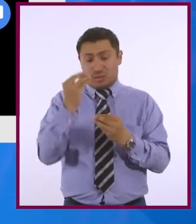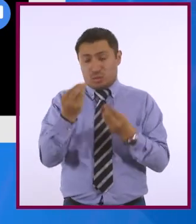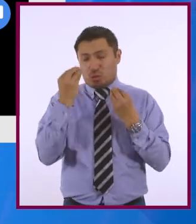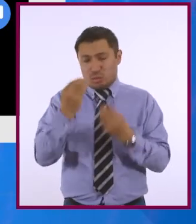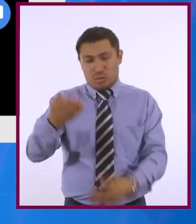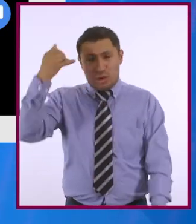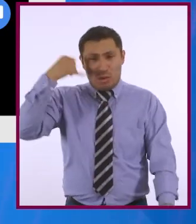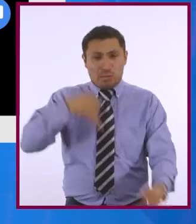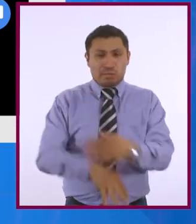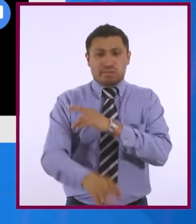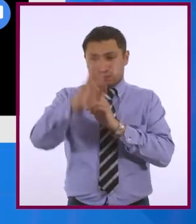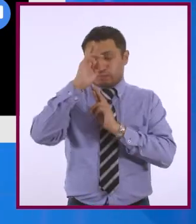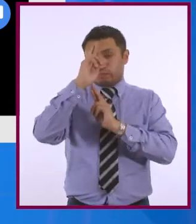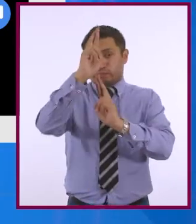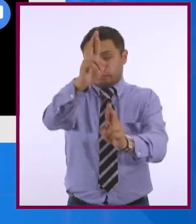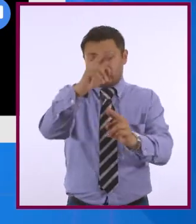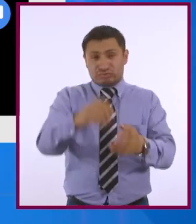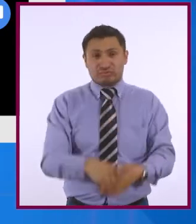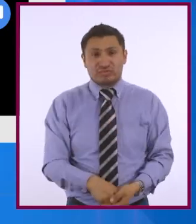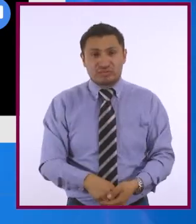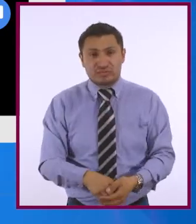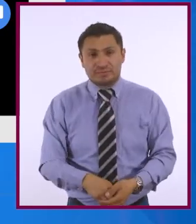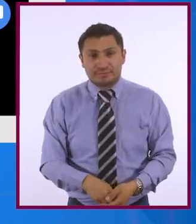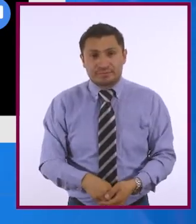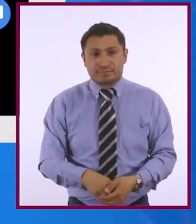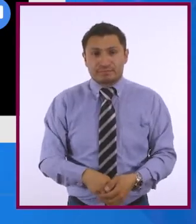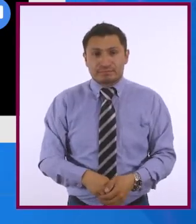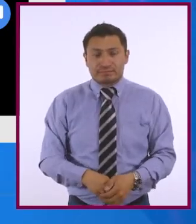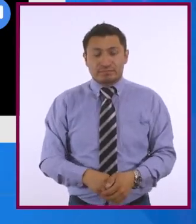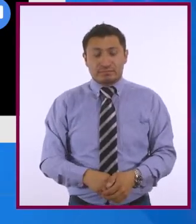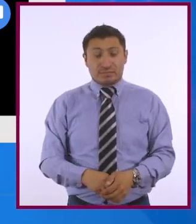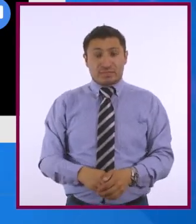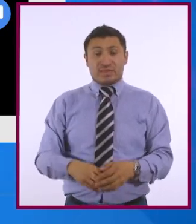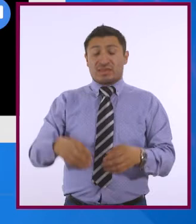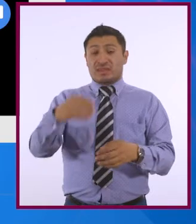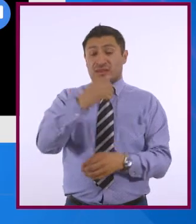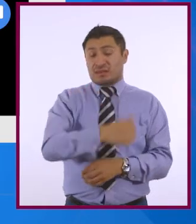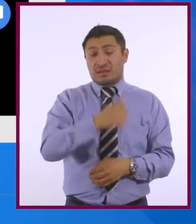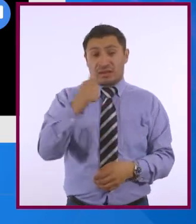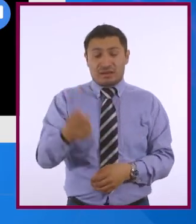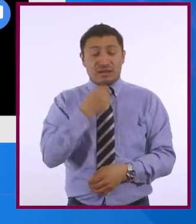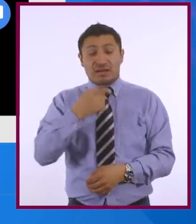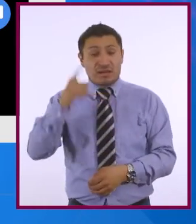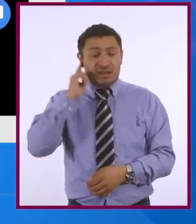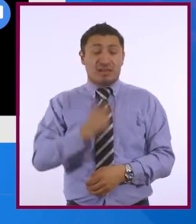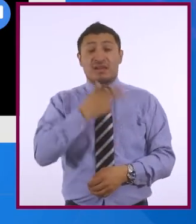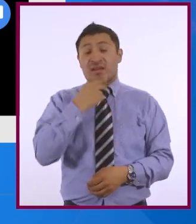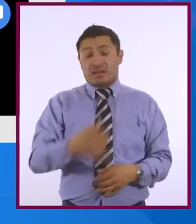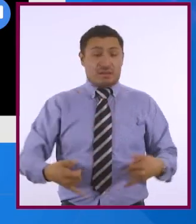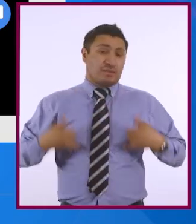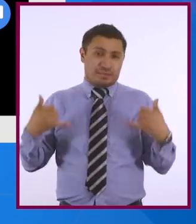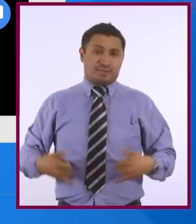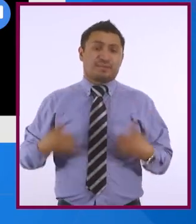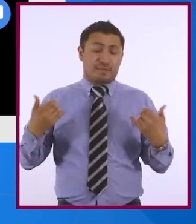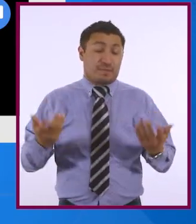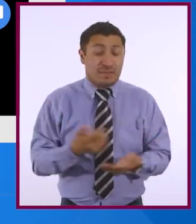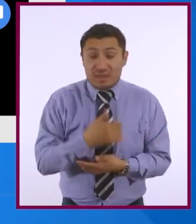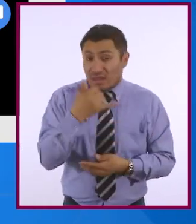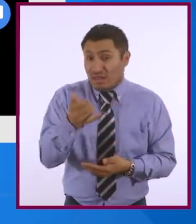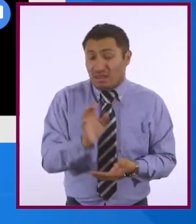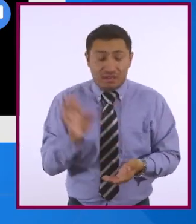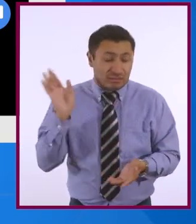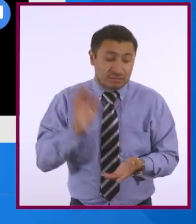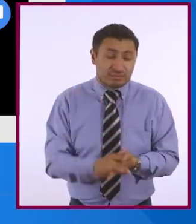un reconocimiento de la integridad y la capacidad de cada persona, cada niña, cada niño, cada adolescente, y